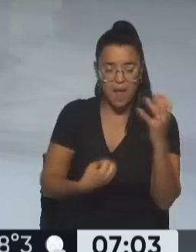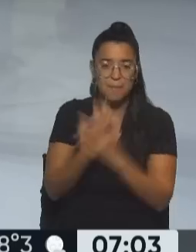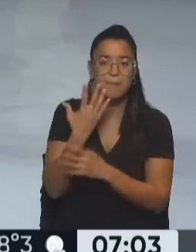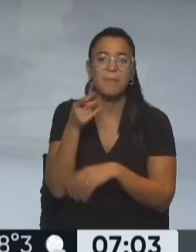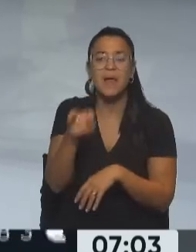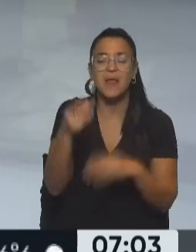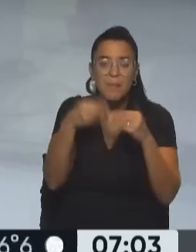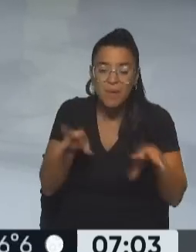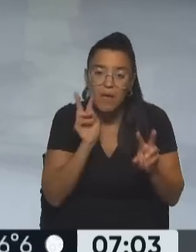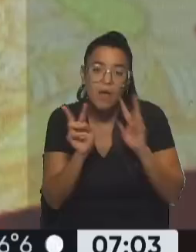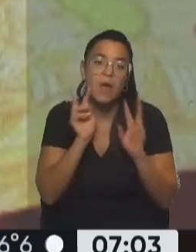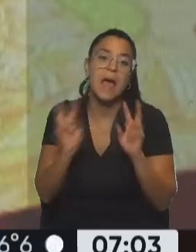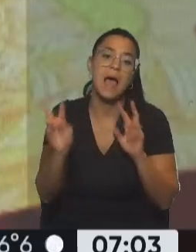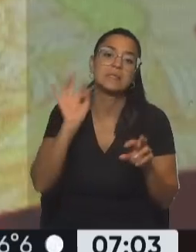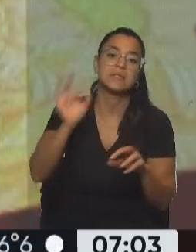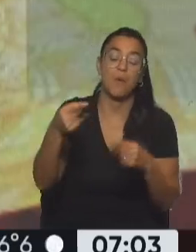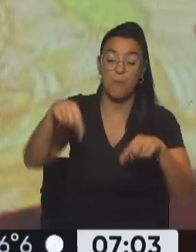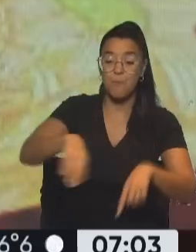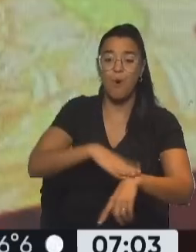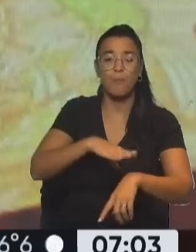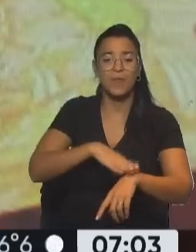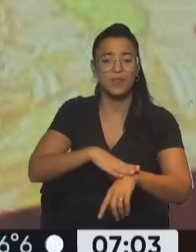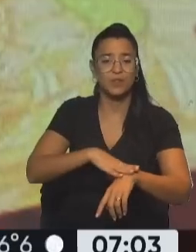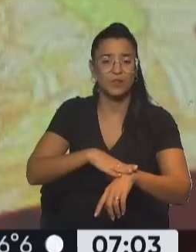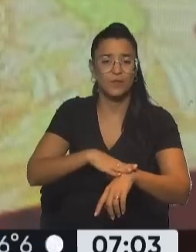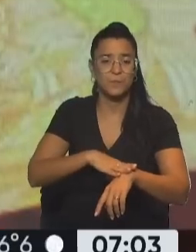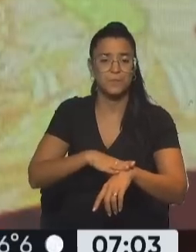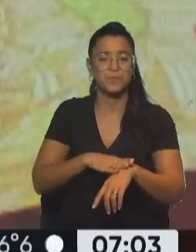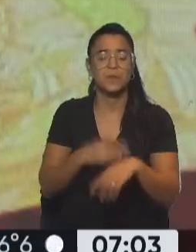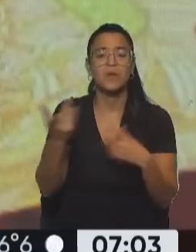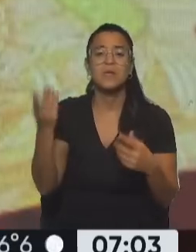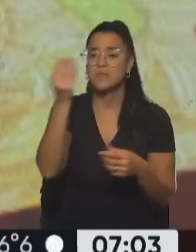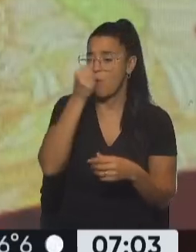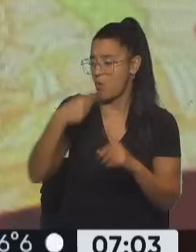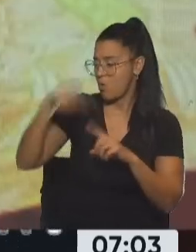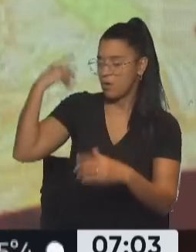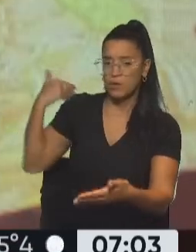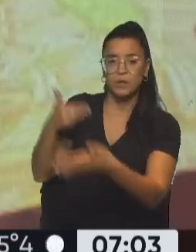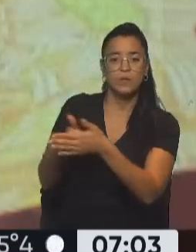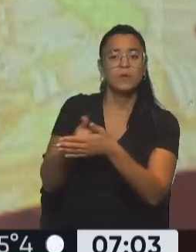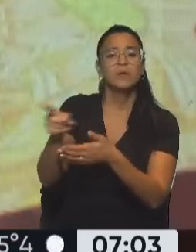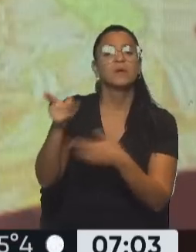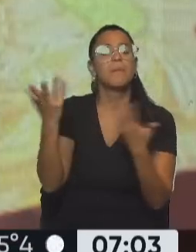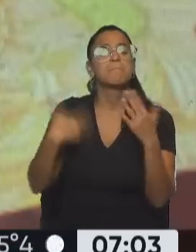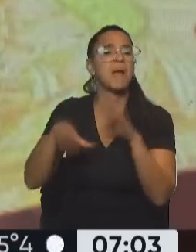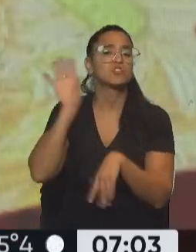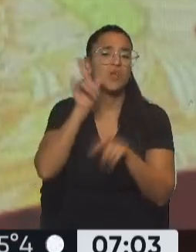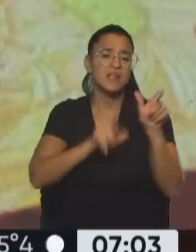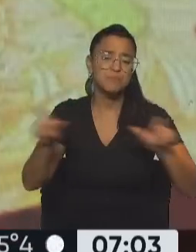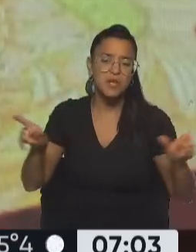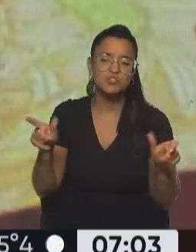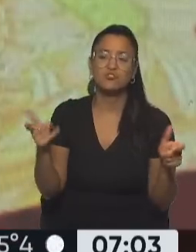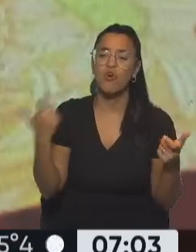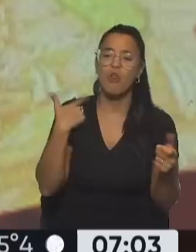sí, imagínate. Estamos en un momento donde pasó un fin de semana donde quizás la mayoría de la gente no estuvo